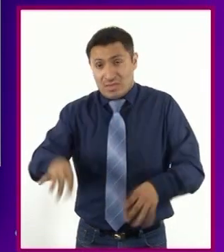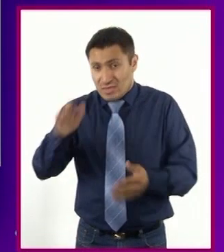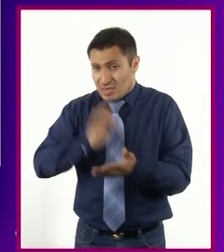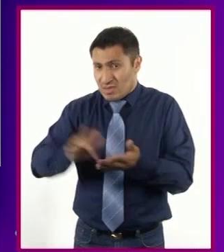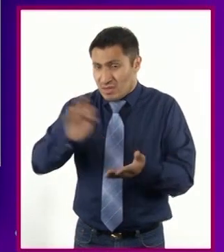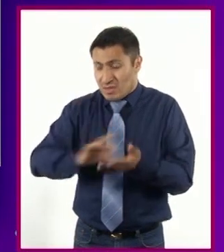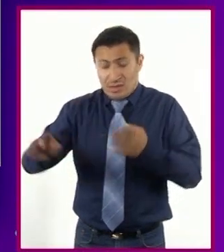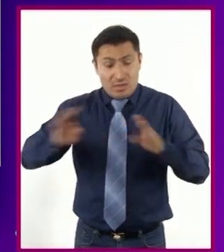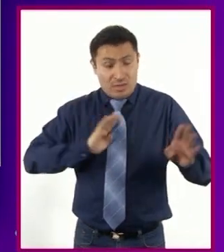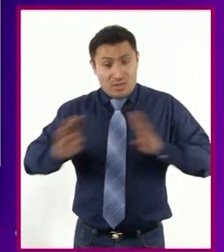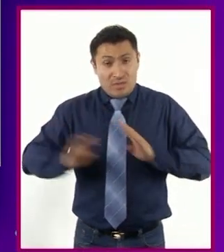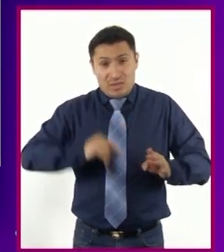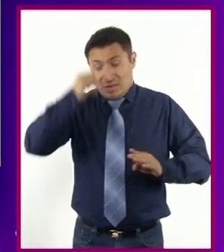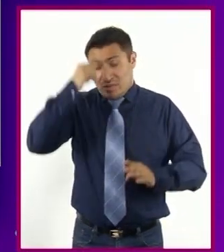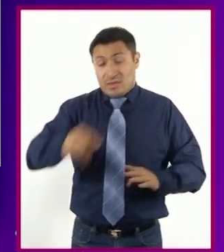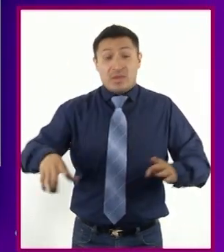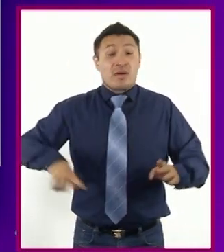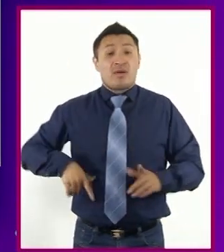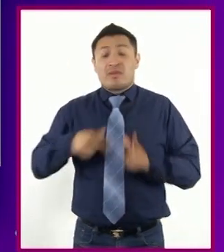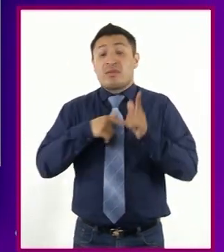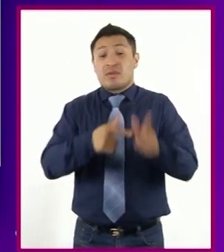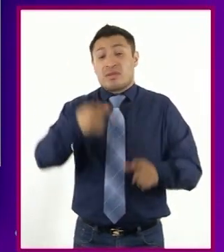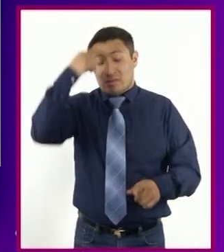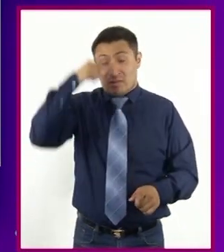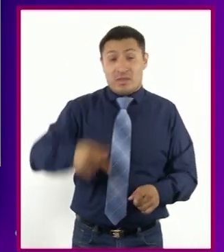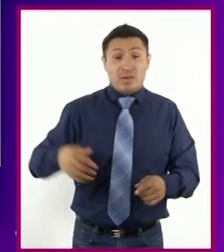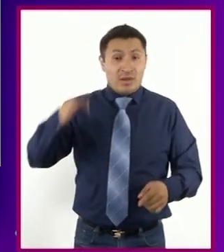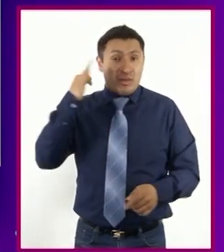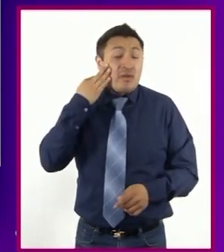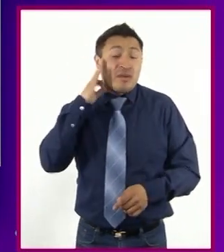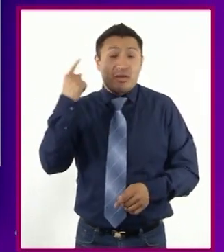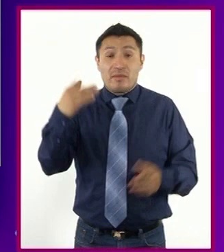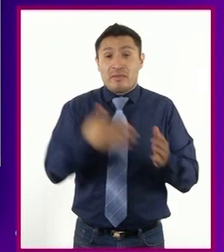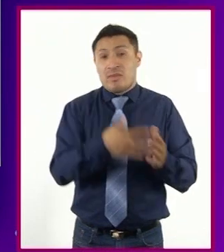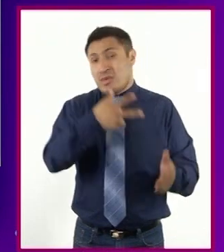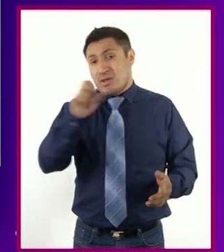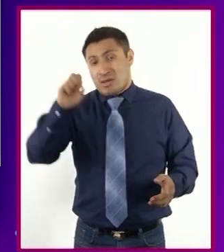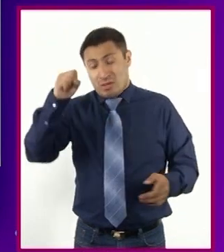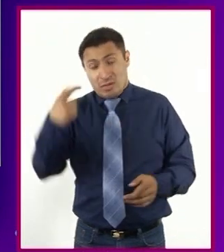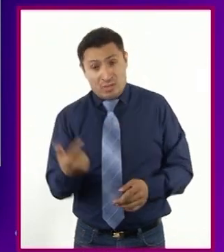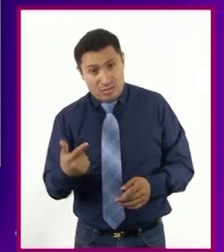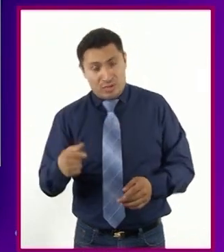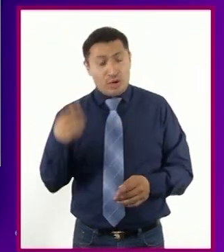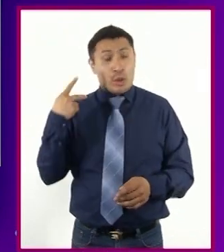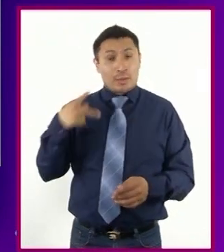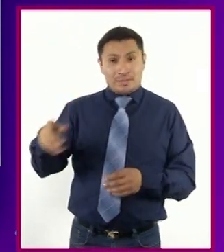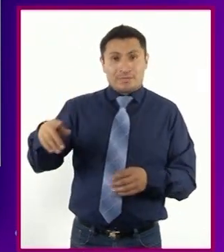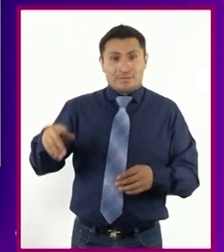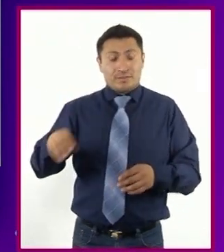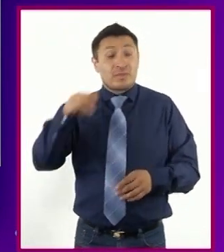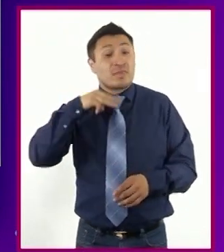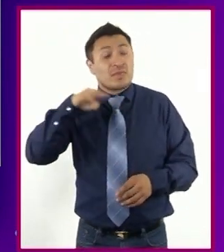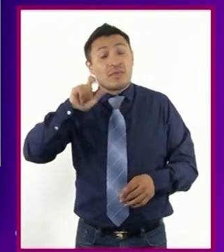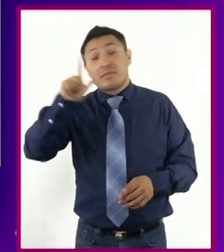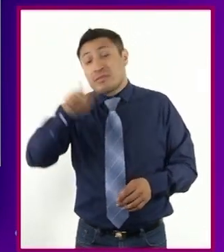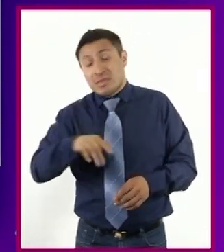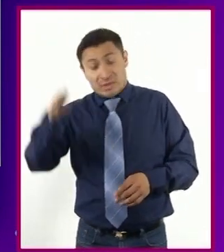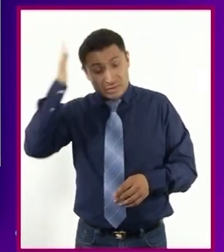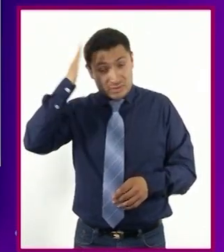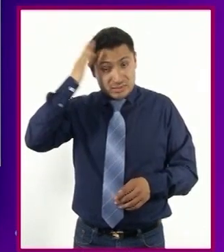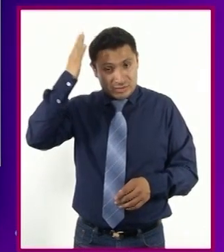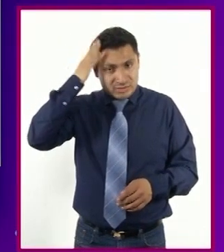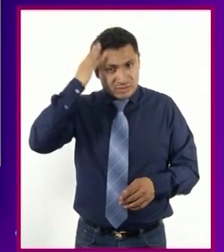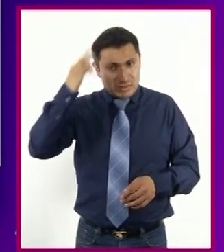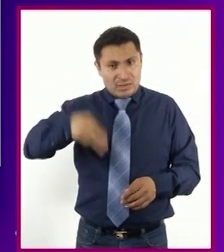el imperio. Para febrero de 1867, las tropas de Maximiliano, dirigidas por el expresidente